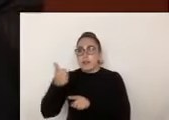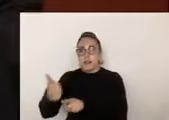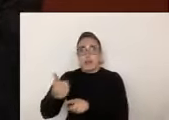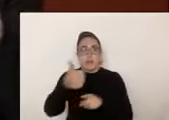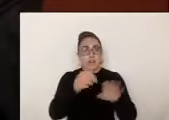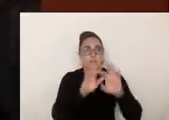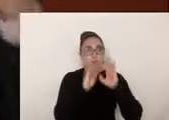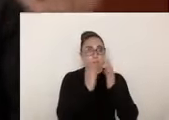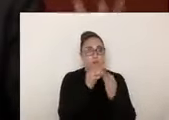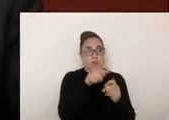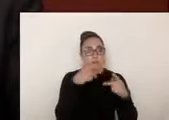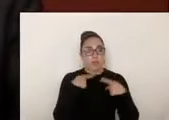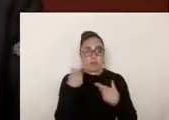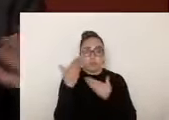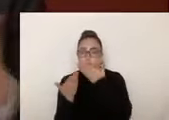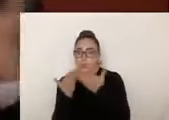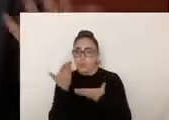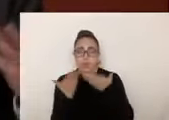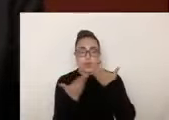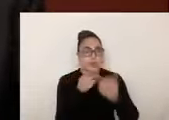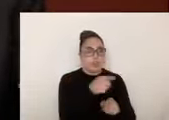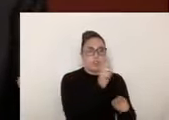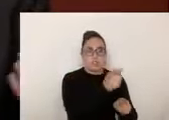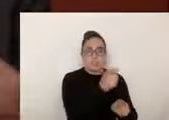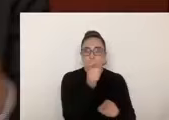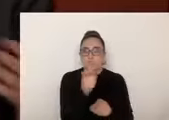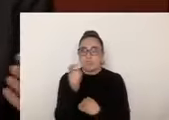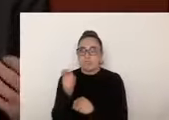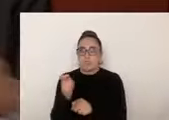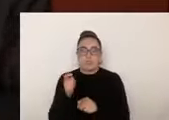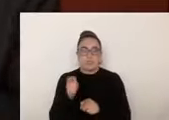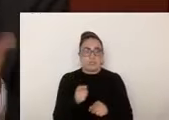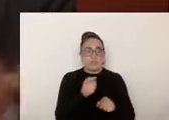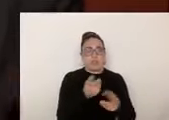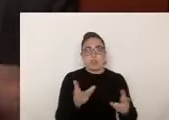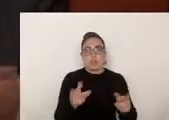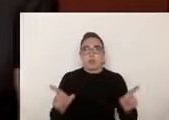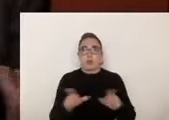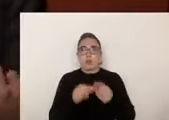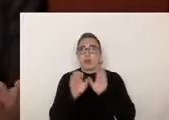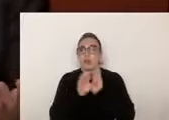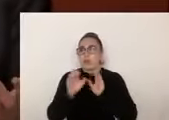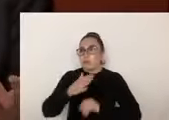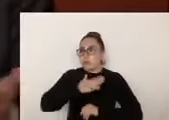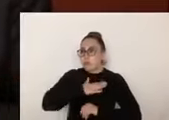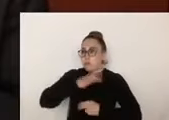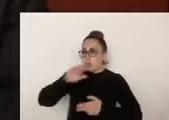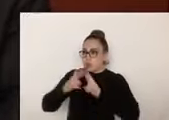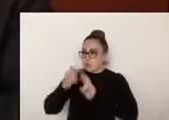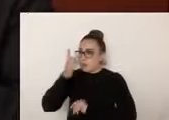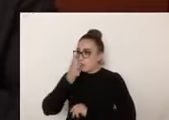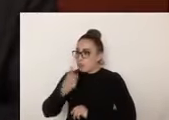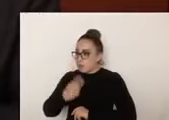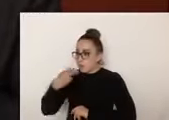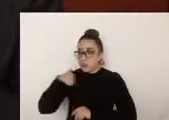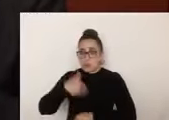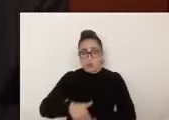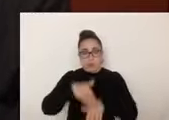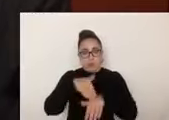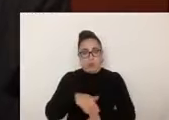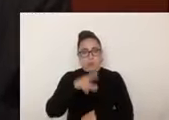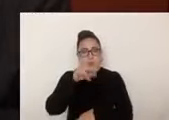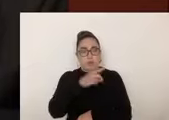no más humana por un planteamiento solo metafísico o porque mi religión me lo indica, sino conforme al